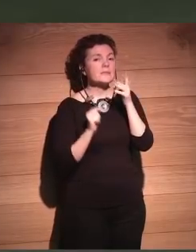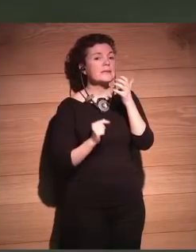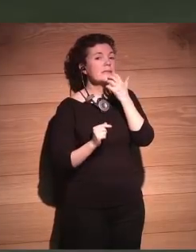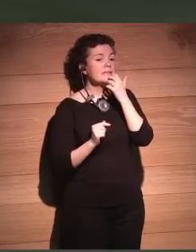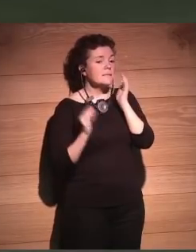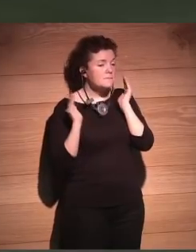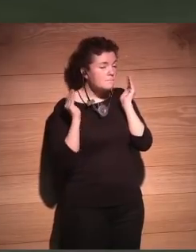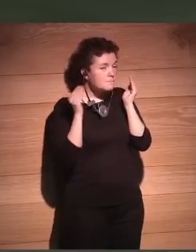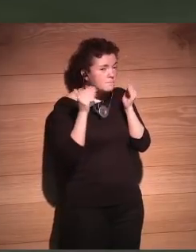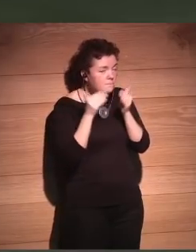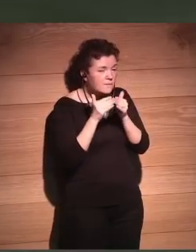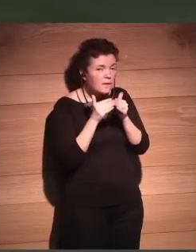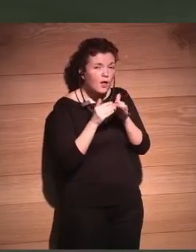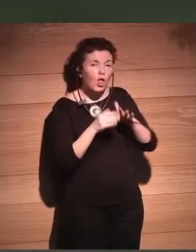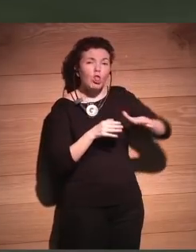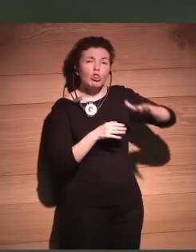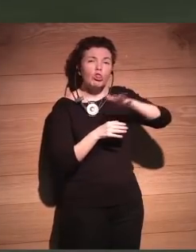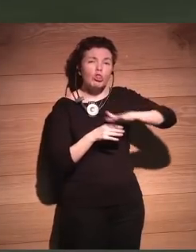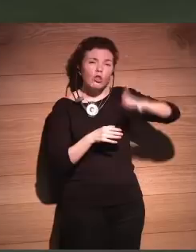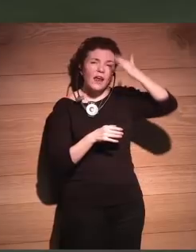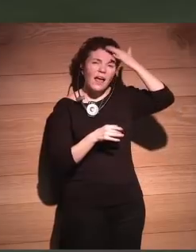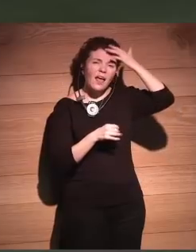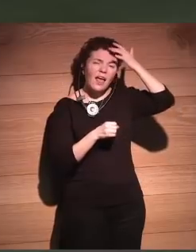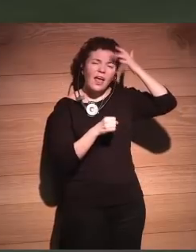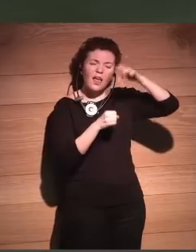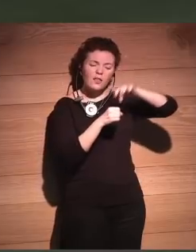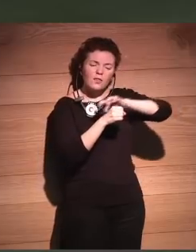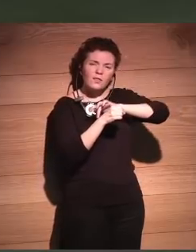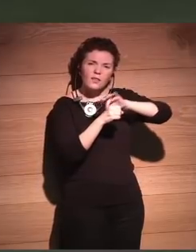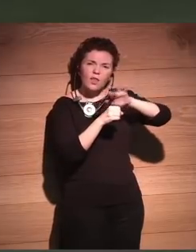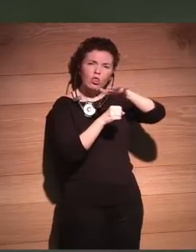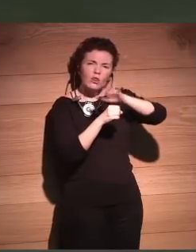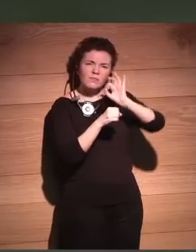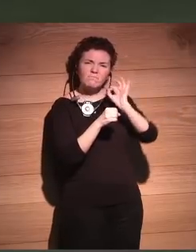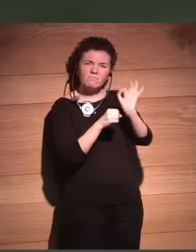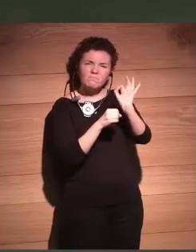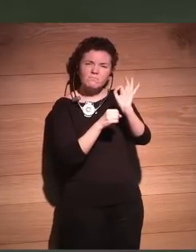se dirige a una pequeña zona del córtex, con un pequeño hipocampo,